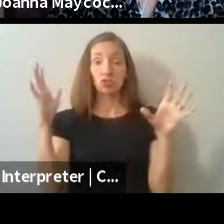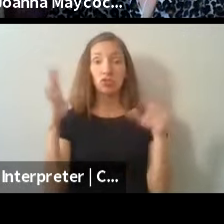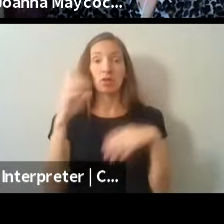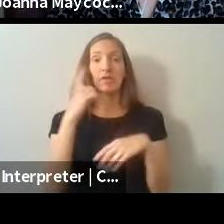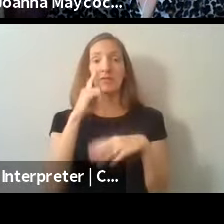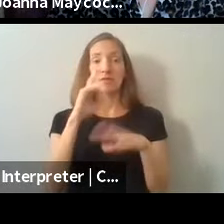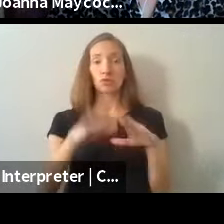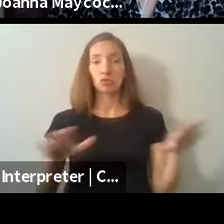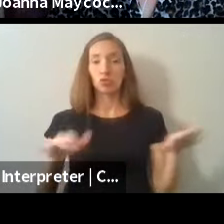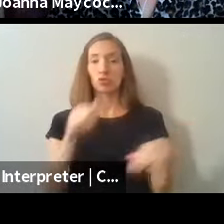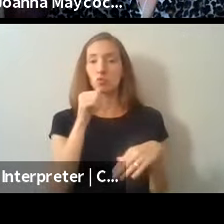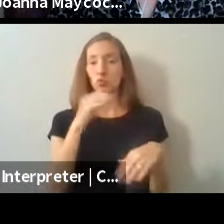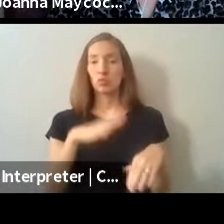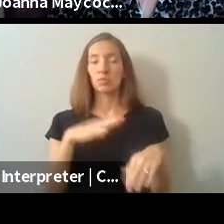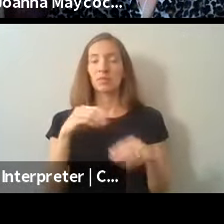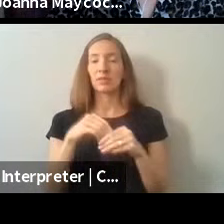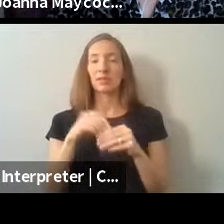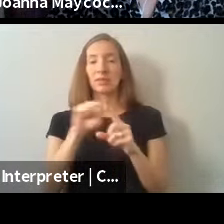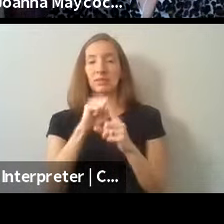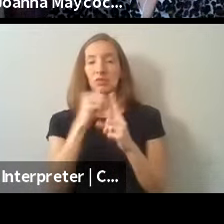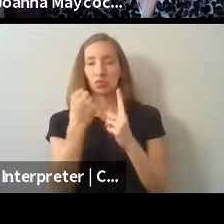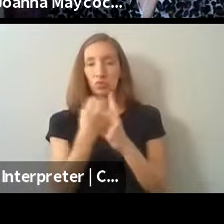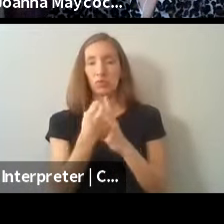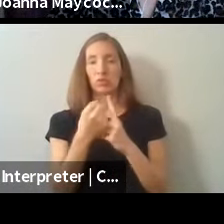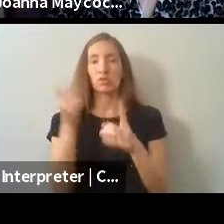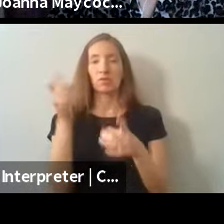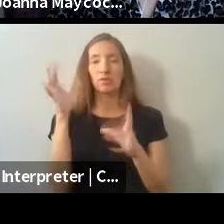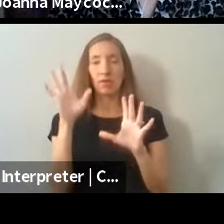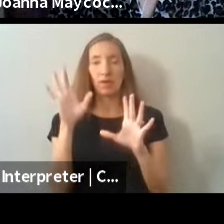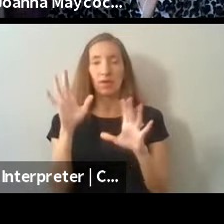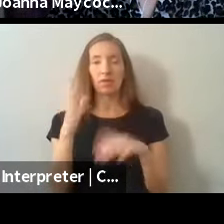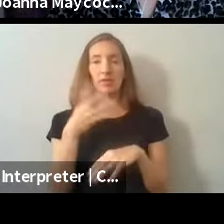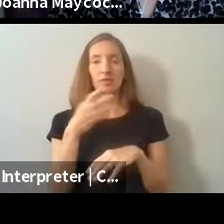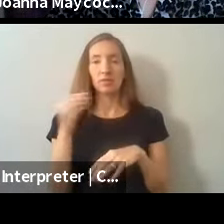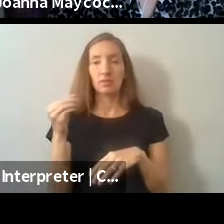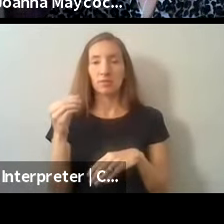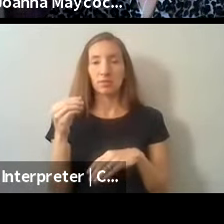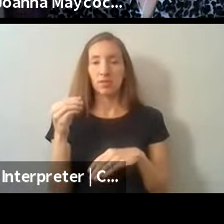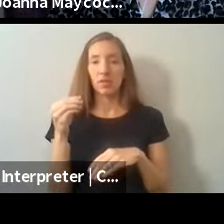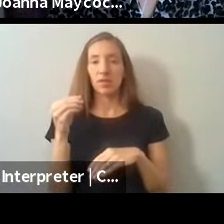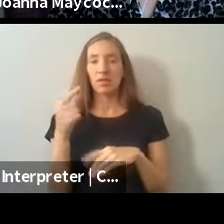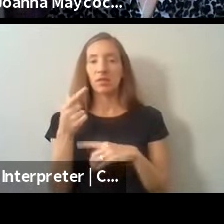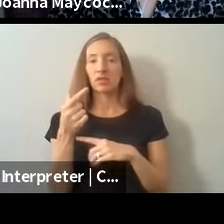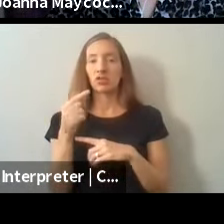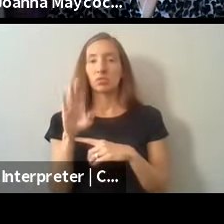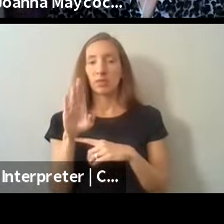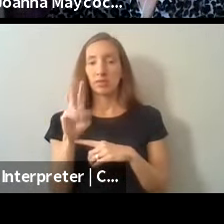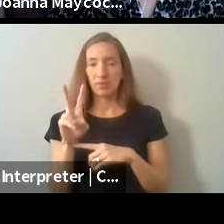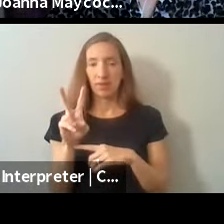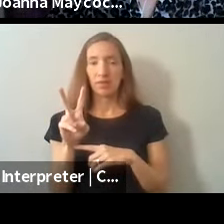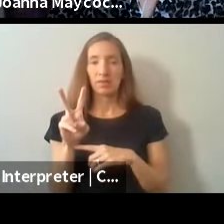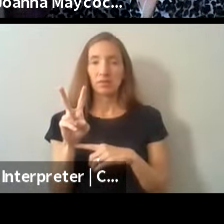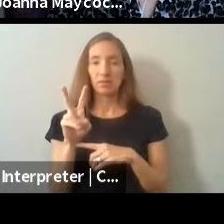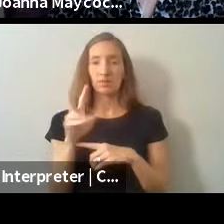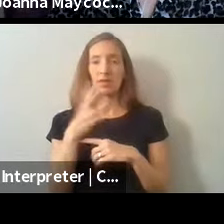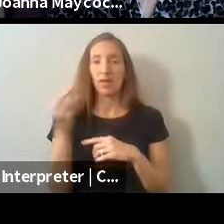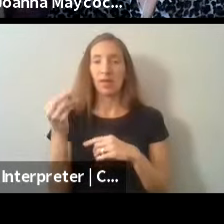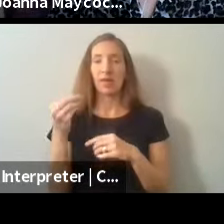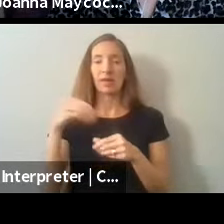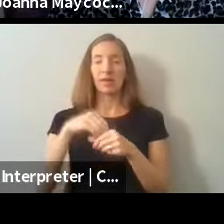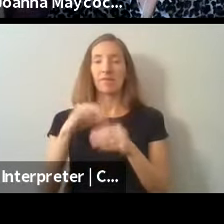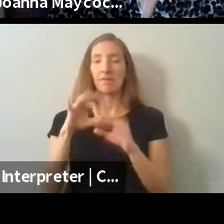y intrafamiliar. Por ello es que planificamos y aperturamos un espacio que permita contar con